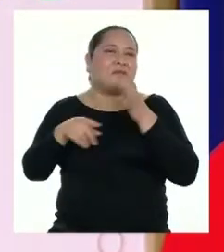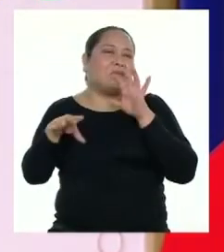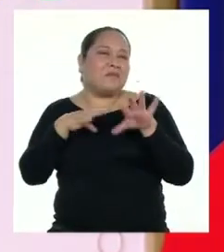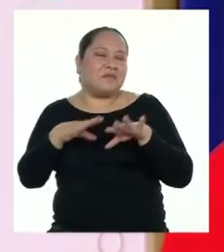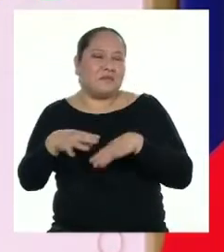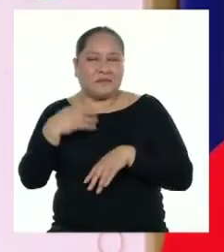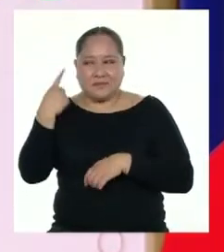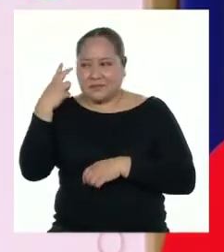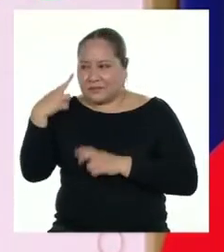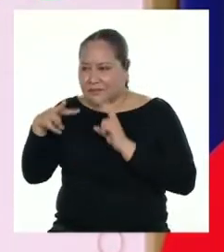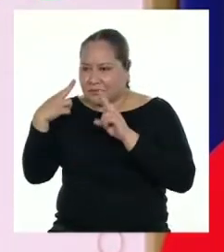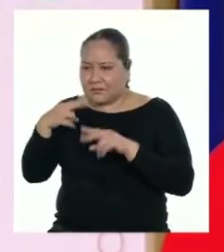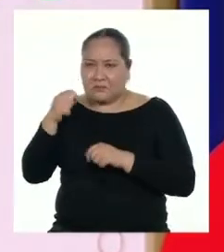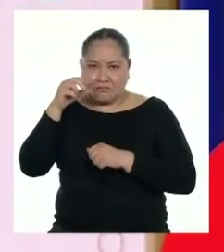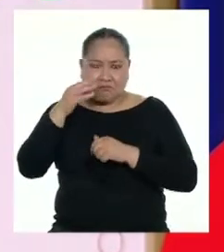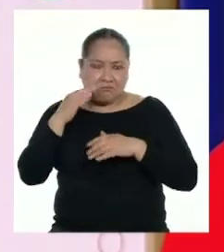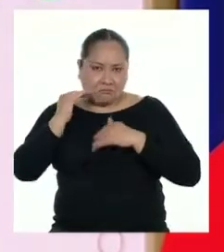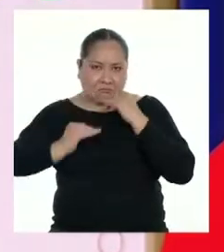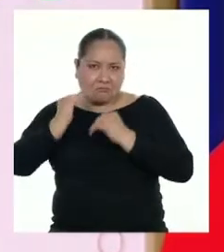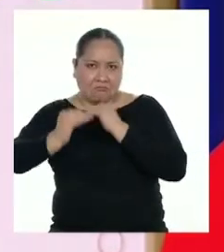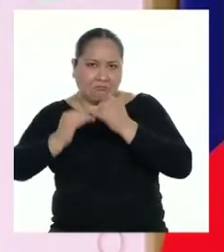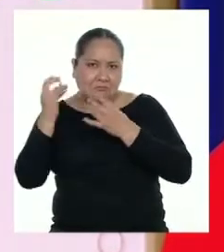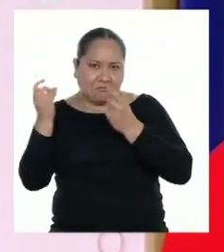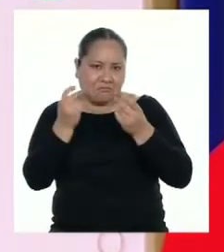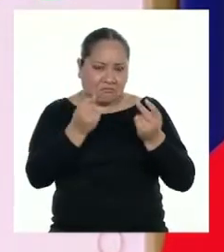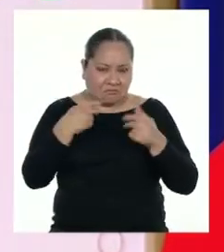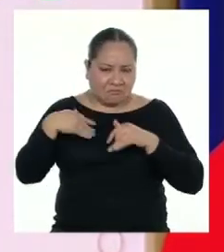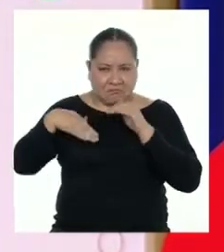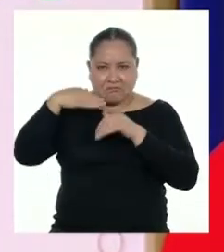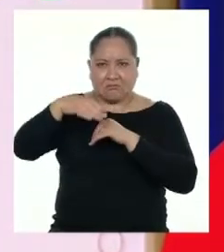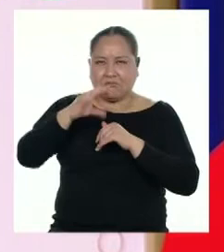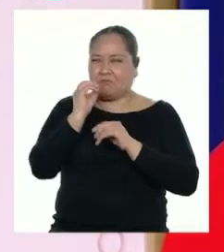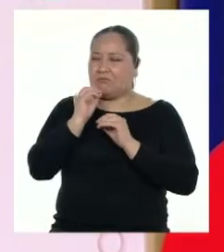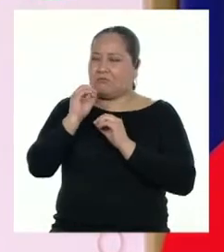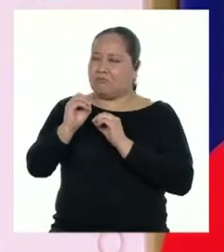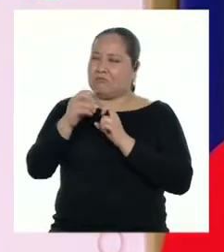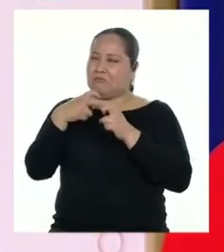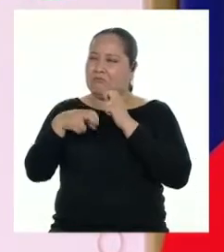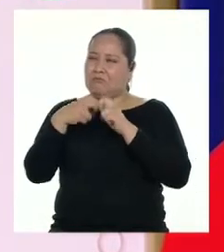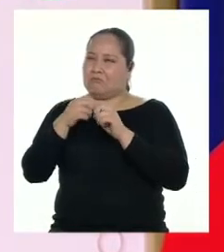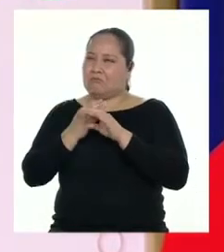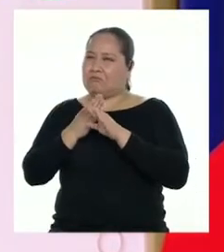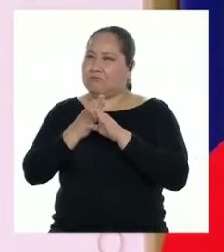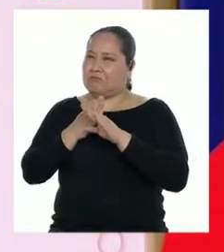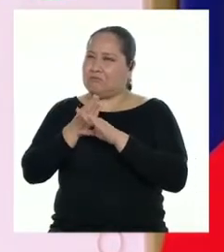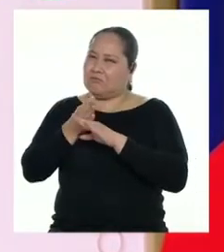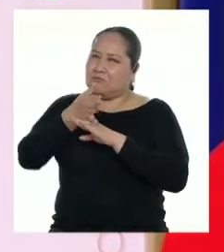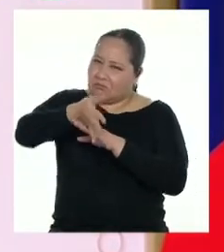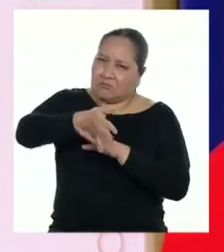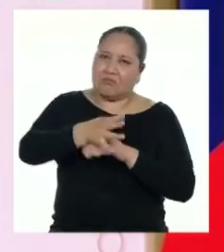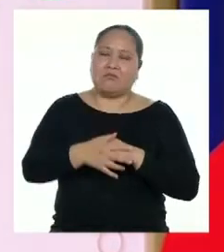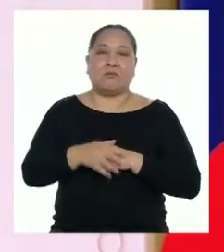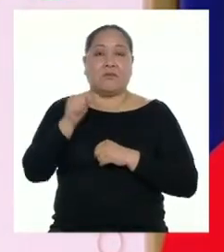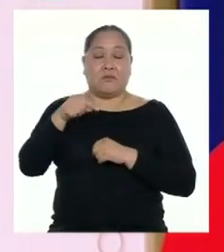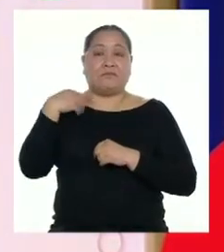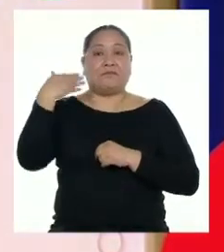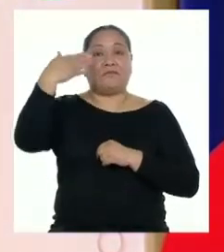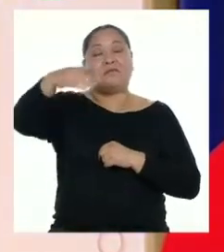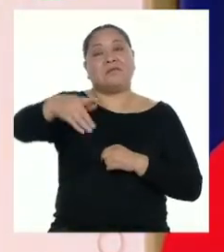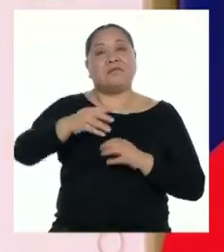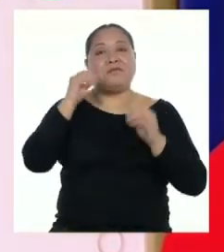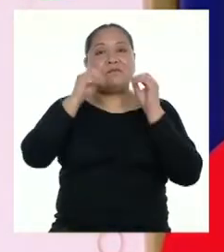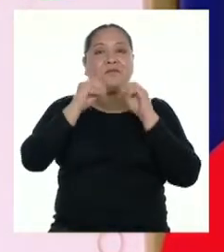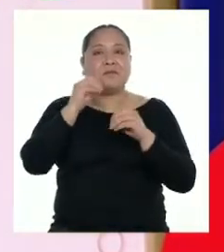reconocer si pudimos caminar con seguridad o hubo un bachecito que nos impidió avanzar. Esto para más adelante plantear cómo